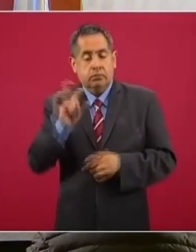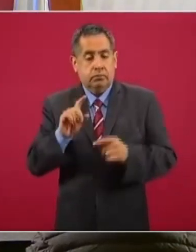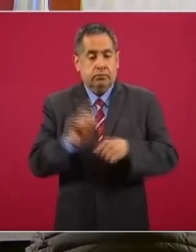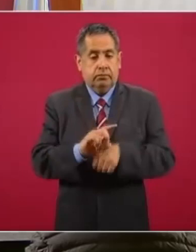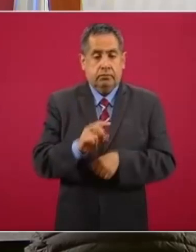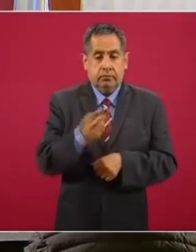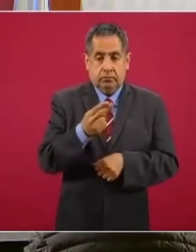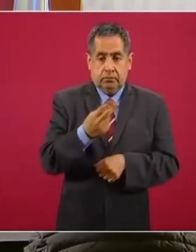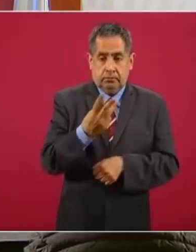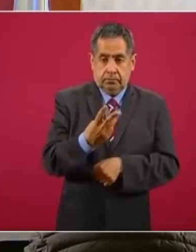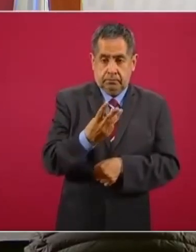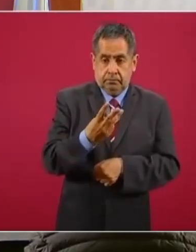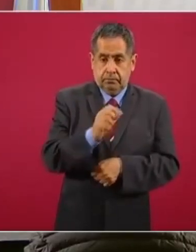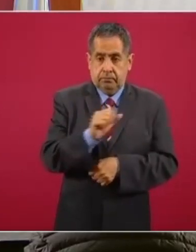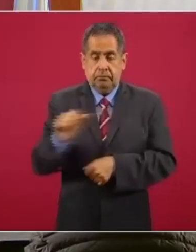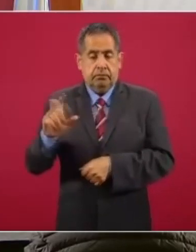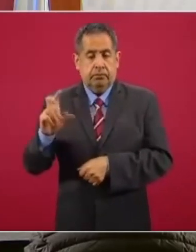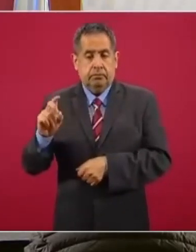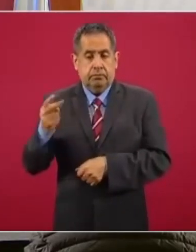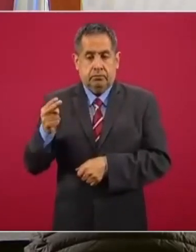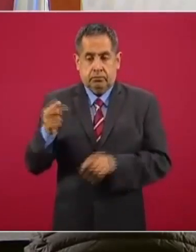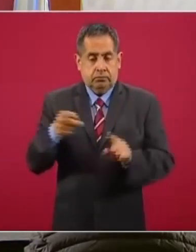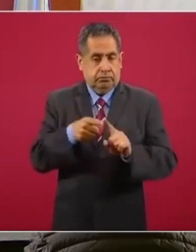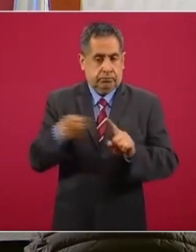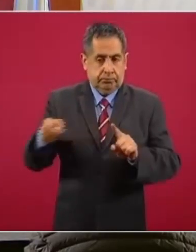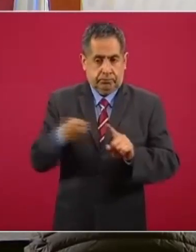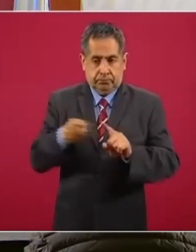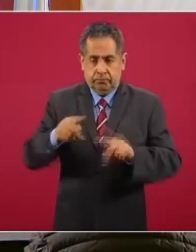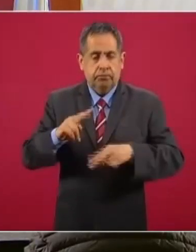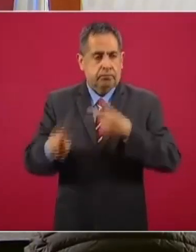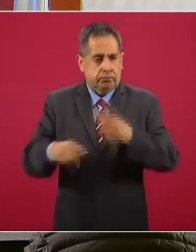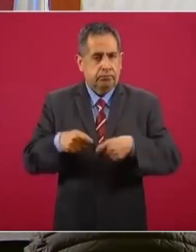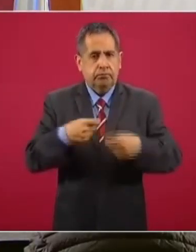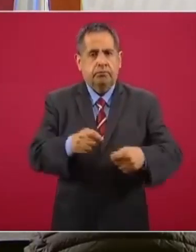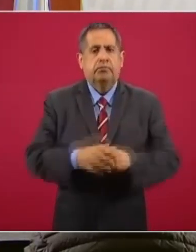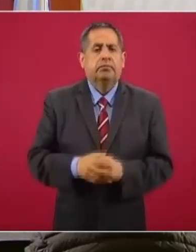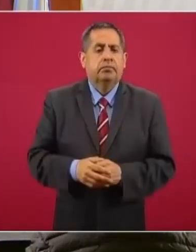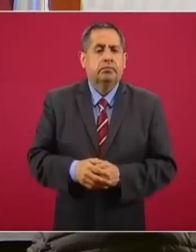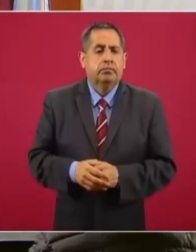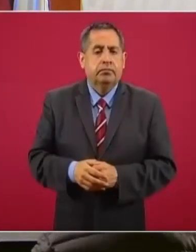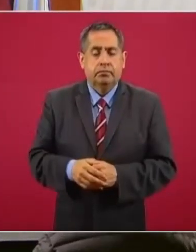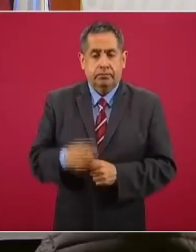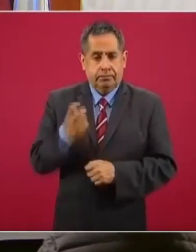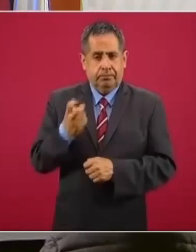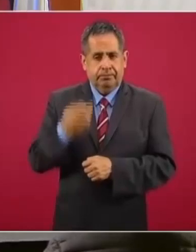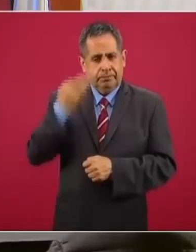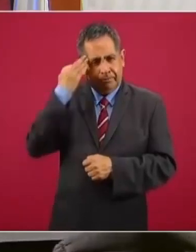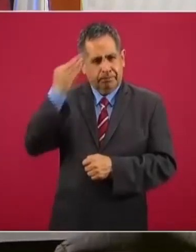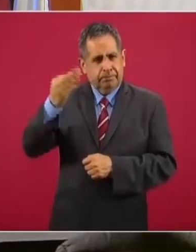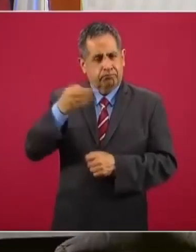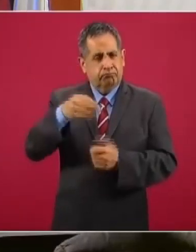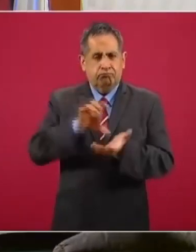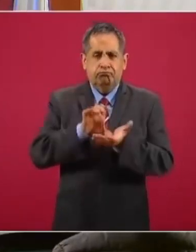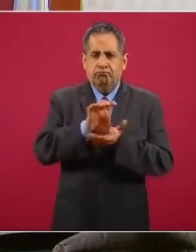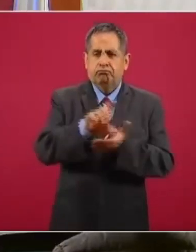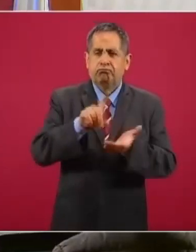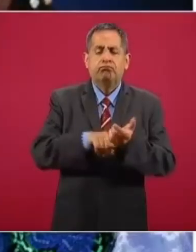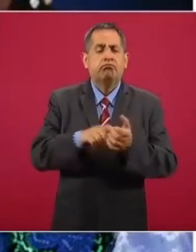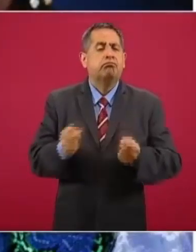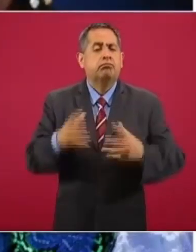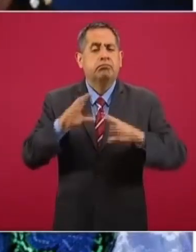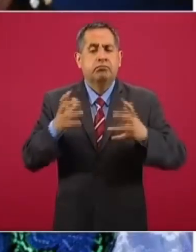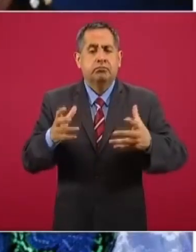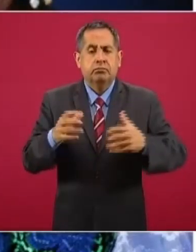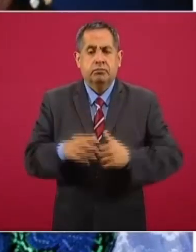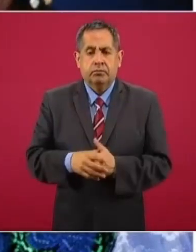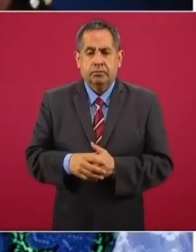de noviembre y el 30 de noviembre. Adelante. ¿Cuánto vamos a pagar en este bimestre,